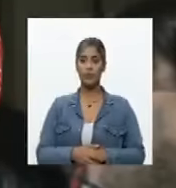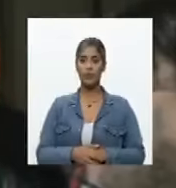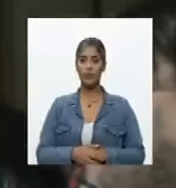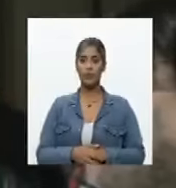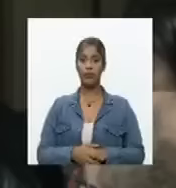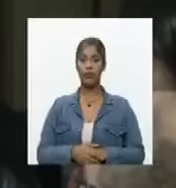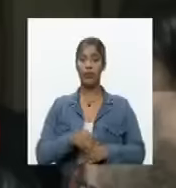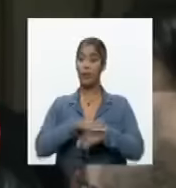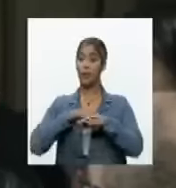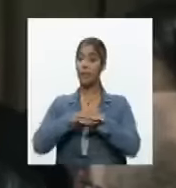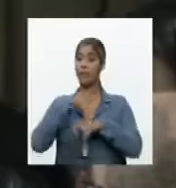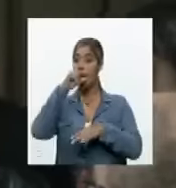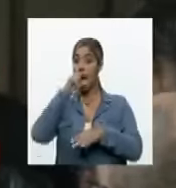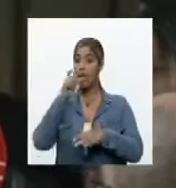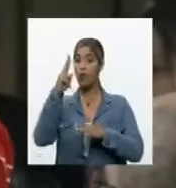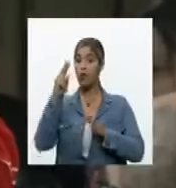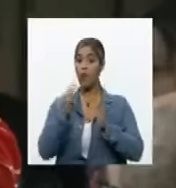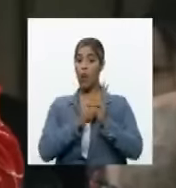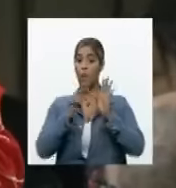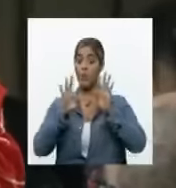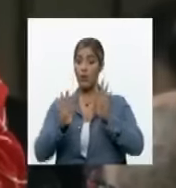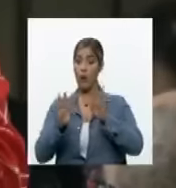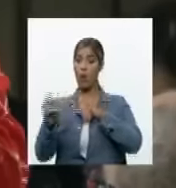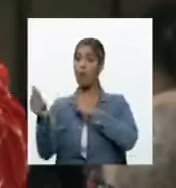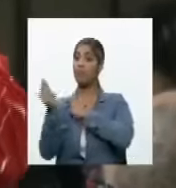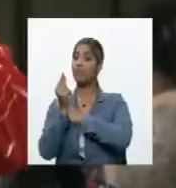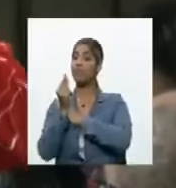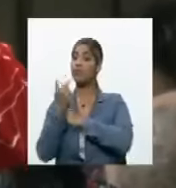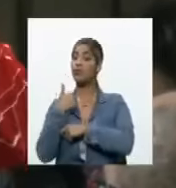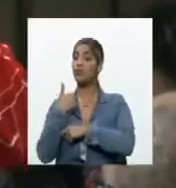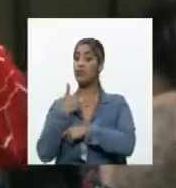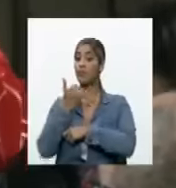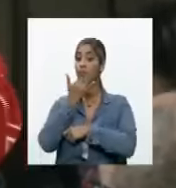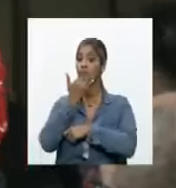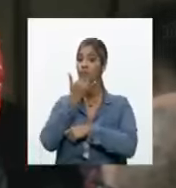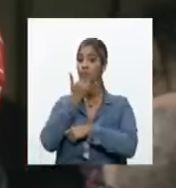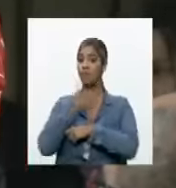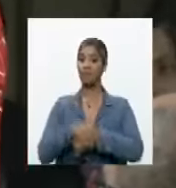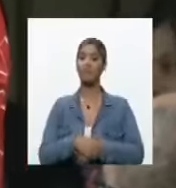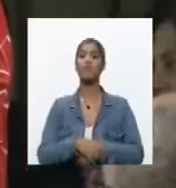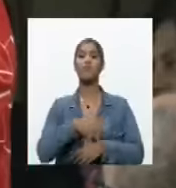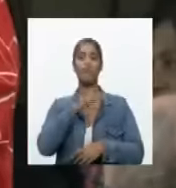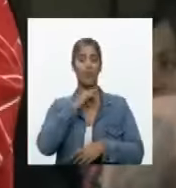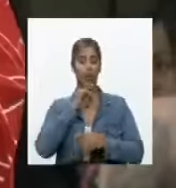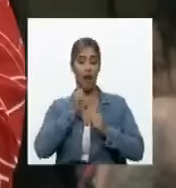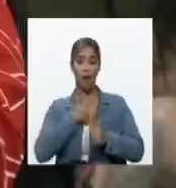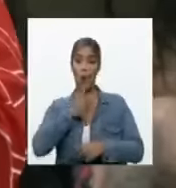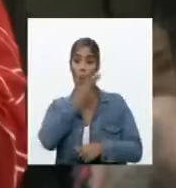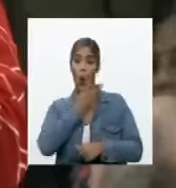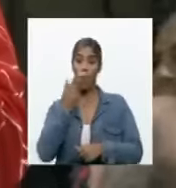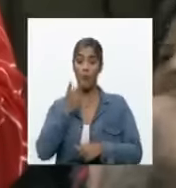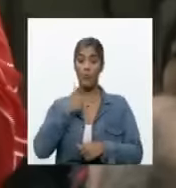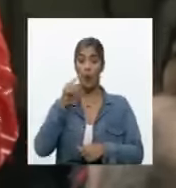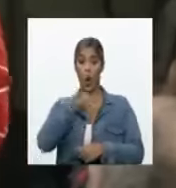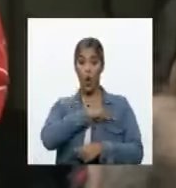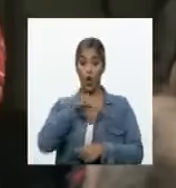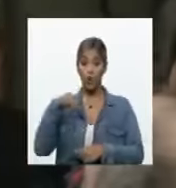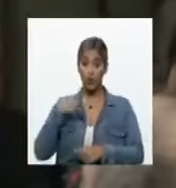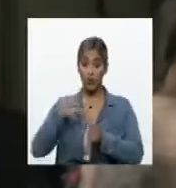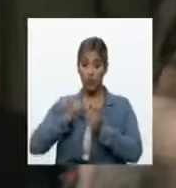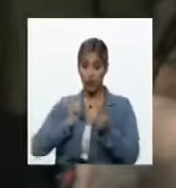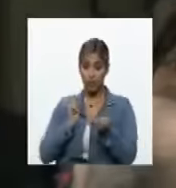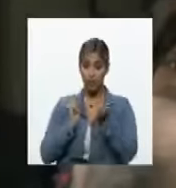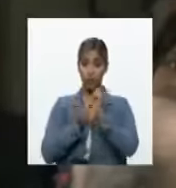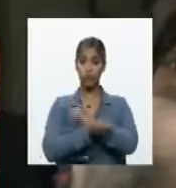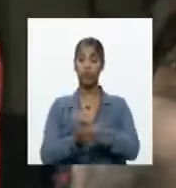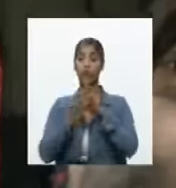en el 2009, por allá me hace señas nuestra Leona, se compromete con nosotras a darle un giro